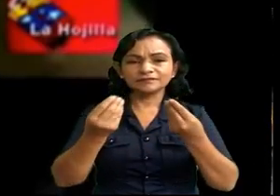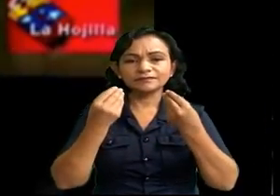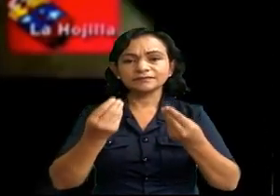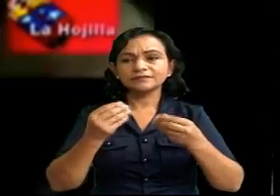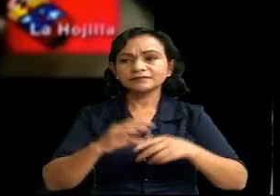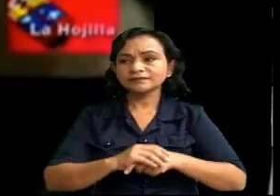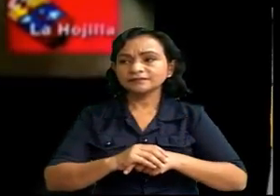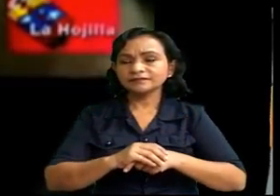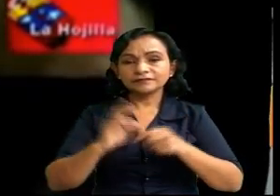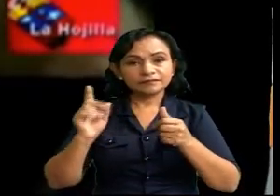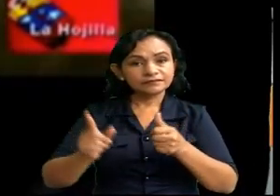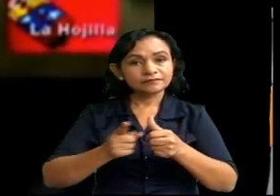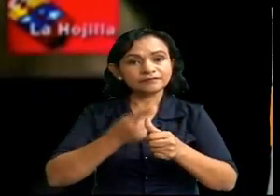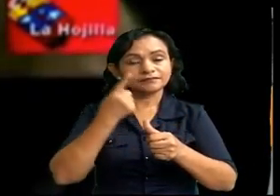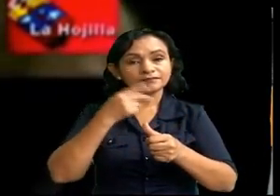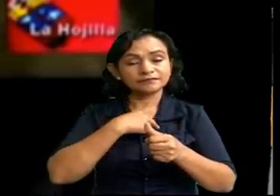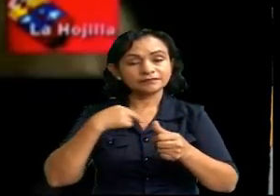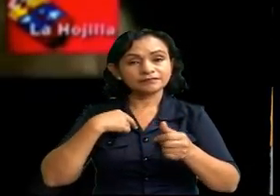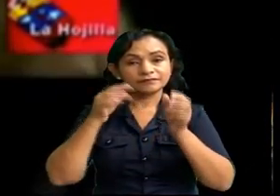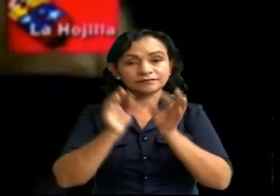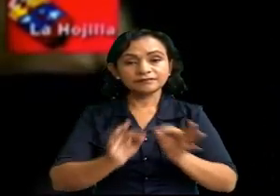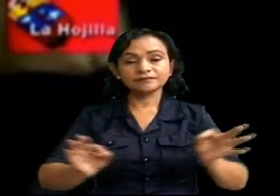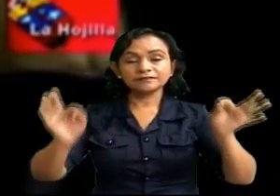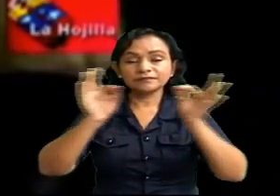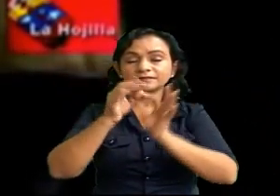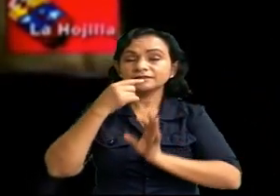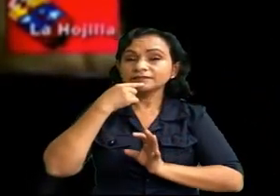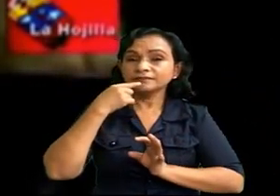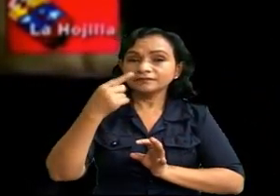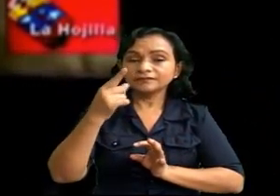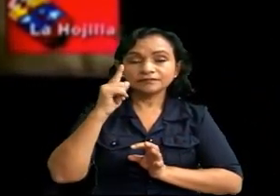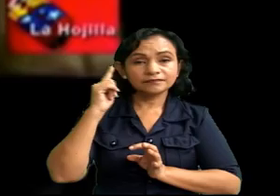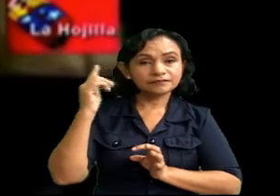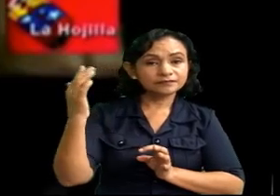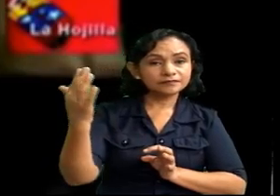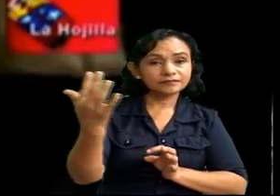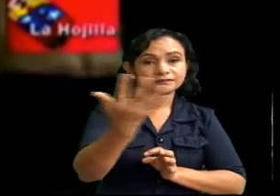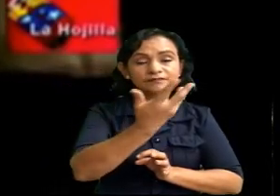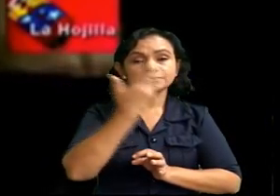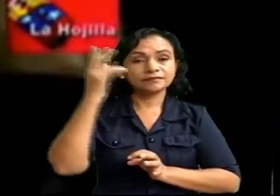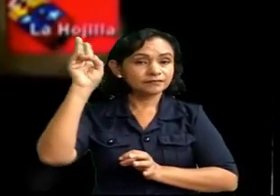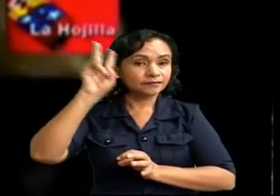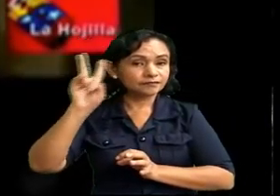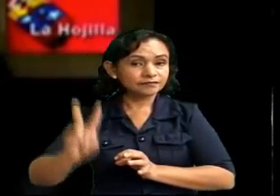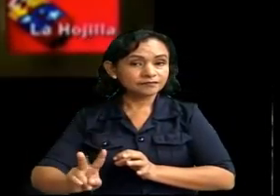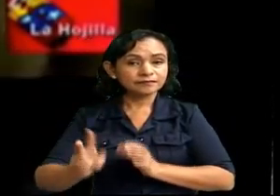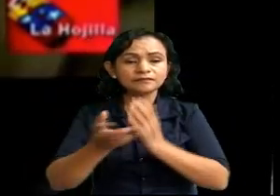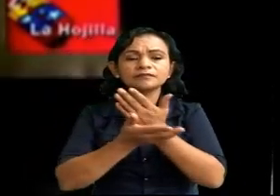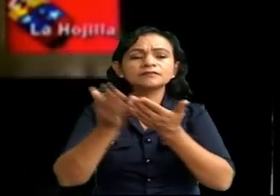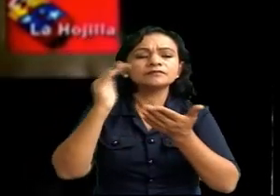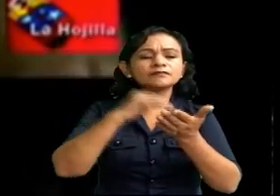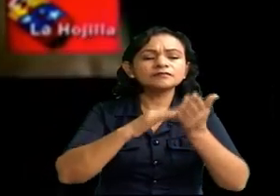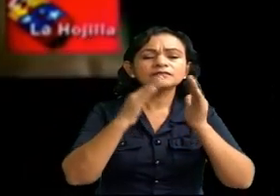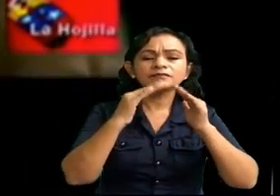Y lo primero y más importante que digo a todos los venezolanos es que vuelvan a sus